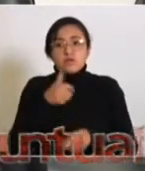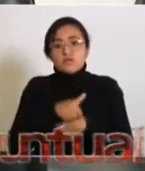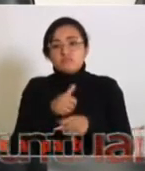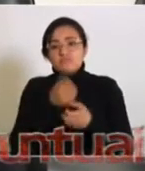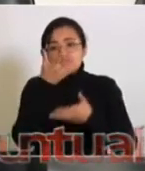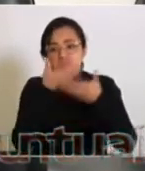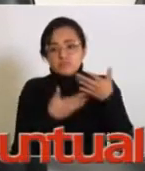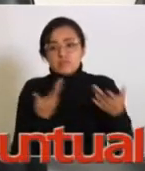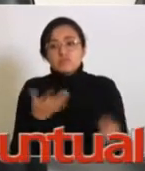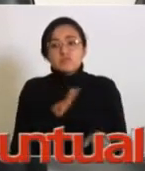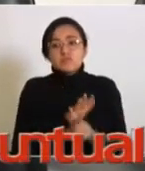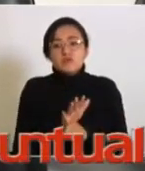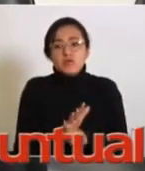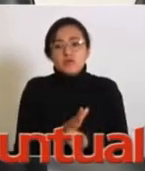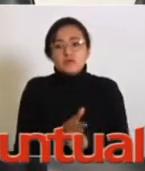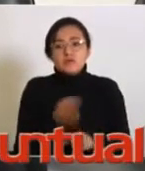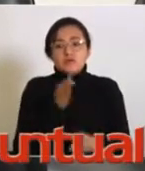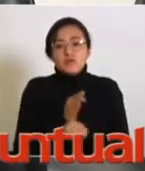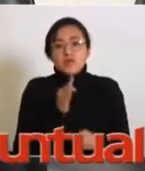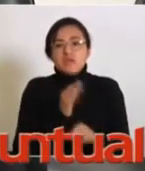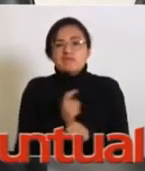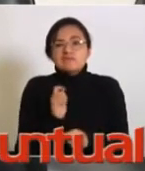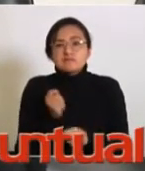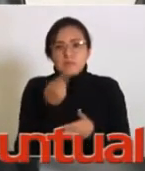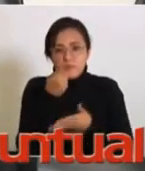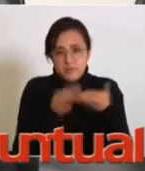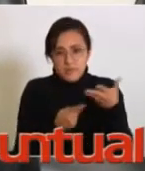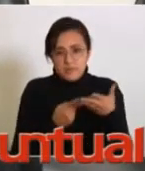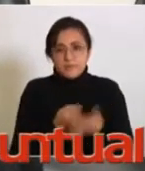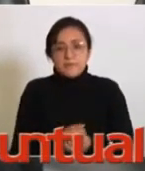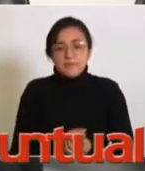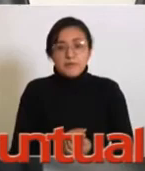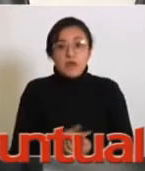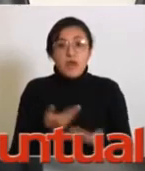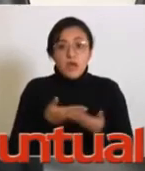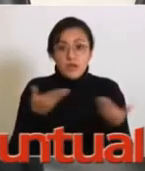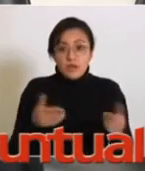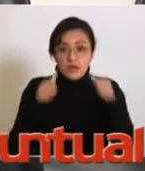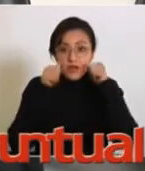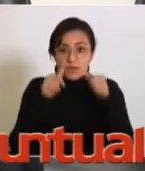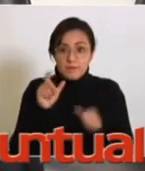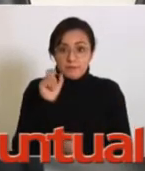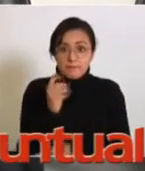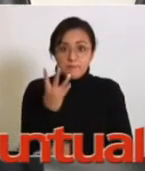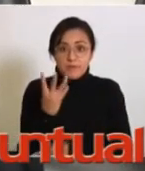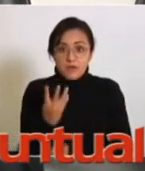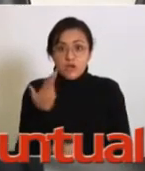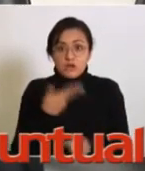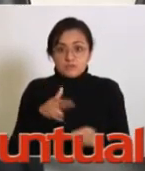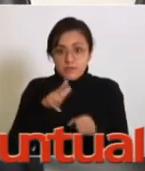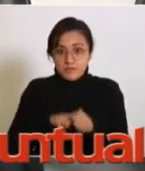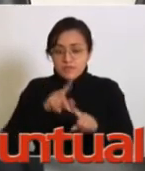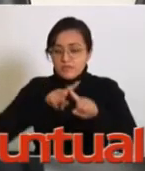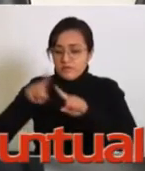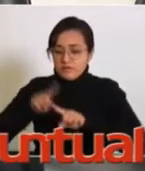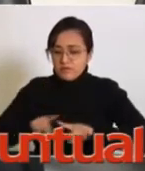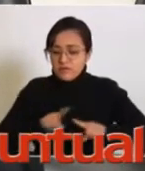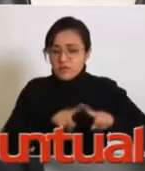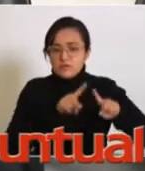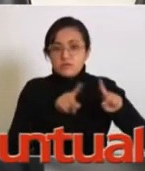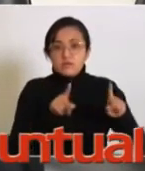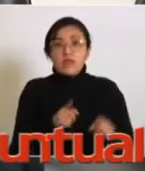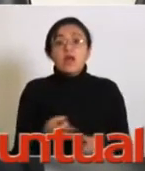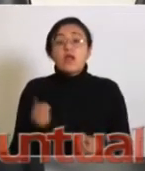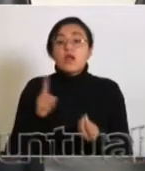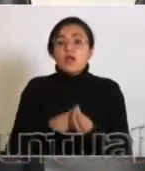ir describiendo en qué consistió y en qué consiste este programa. Actualmente atendemos a 24 hospitales. Damos